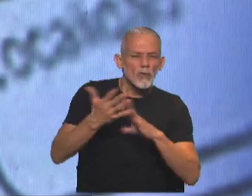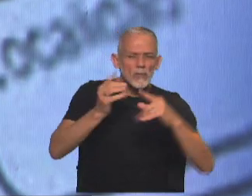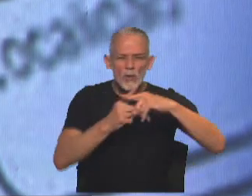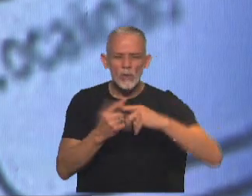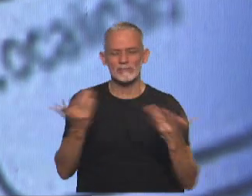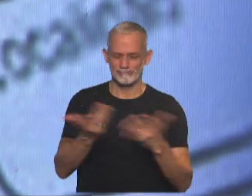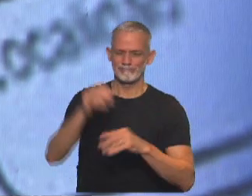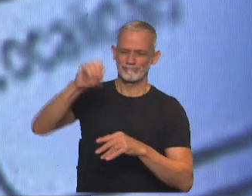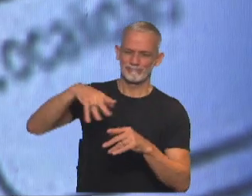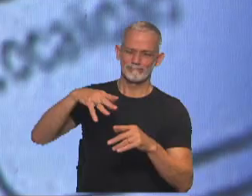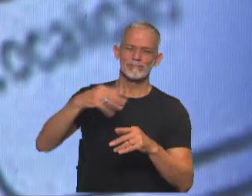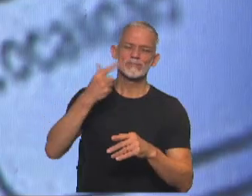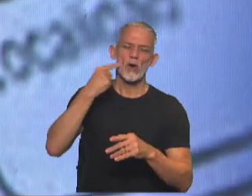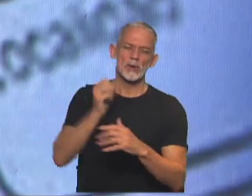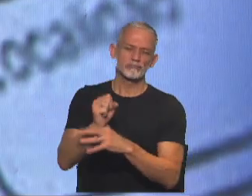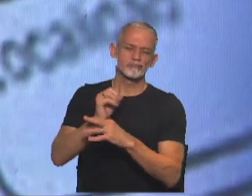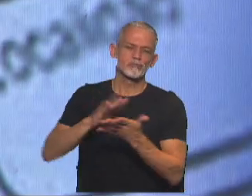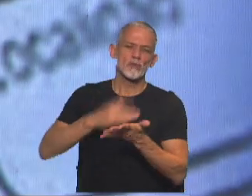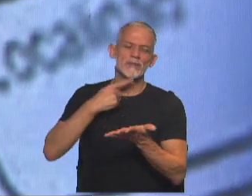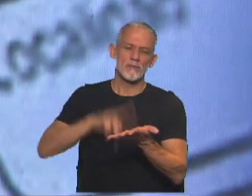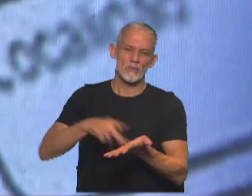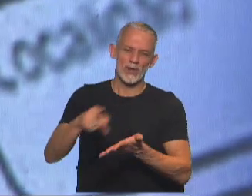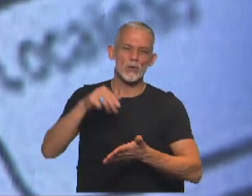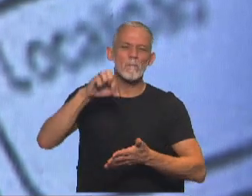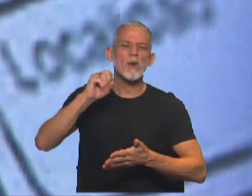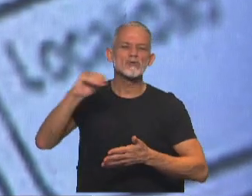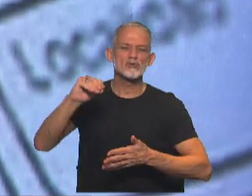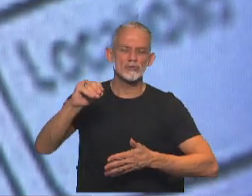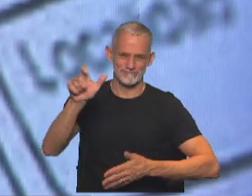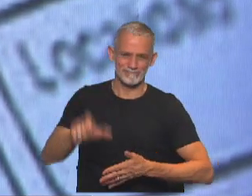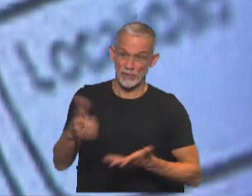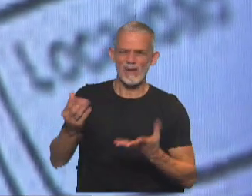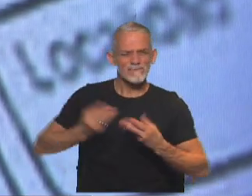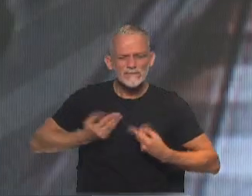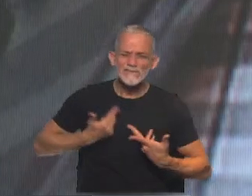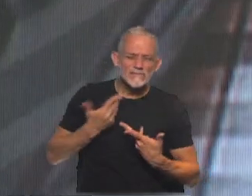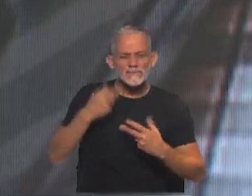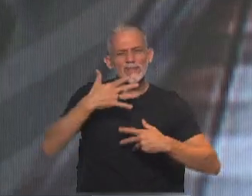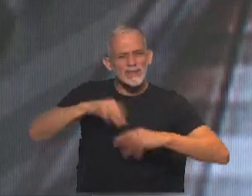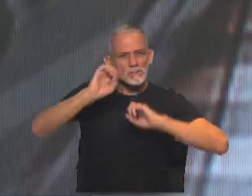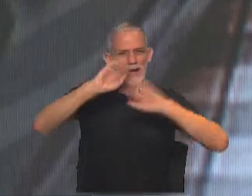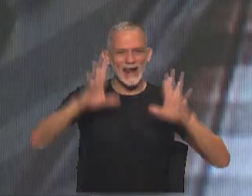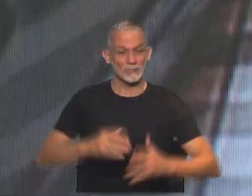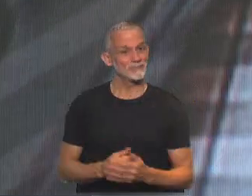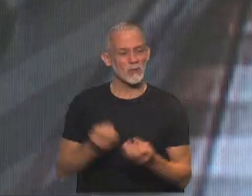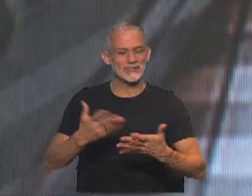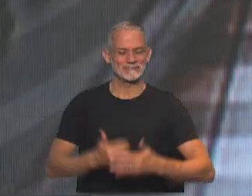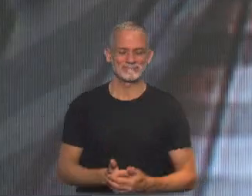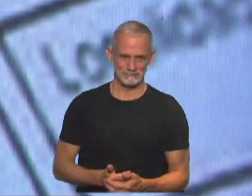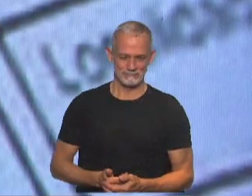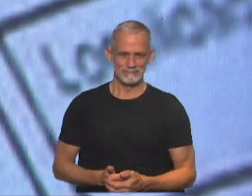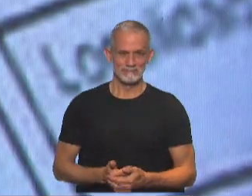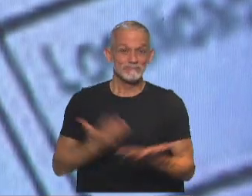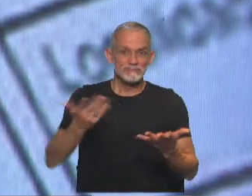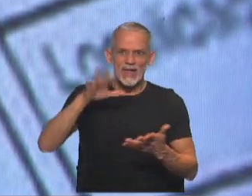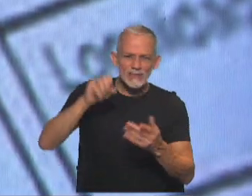con Guillermo Poch, tributarista el hombre, que nos acompaña y nos explica, nos ayuda a entender de qué se trata. ¿Qué tal, Guillermo? ¿Cómo anda, Silvia? ¿Todo bien? Muy bien,